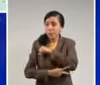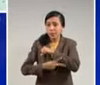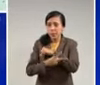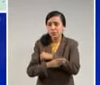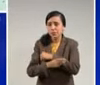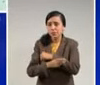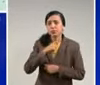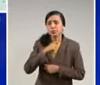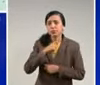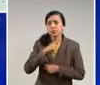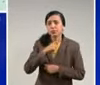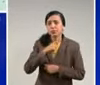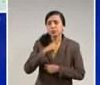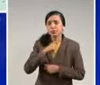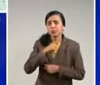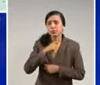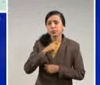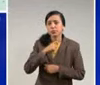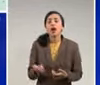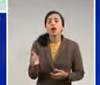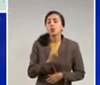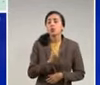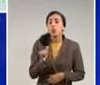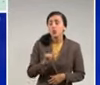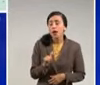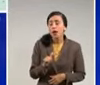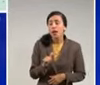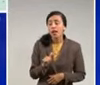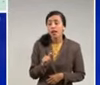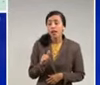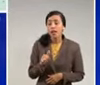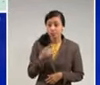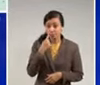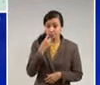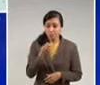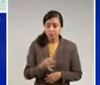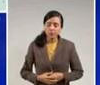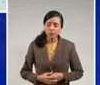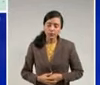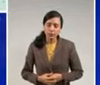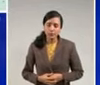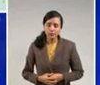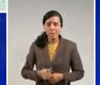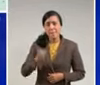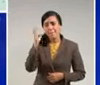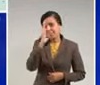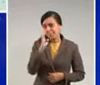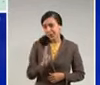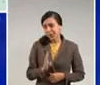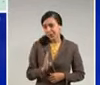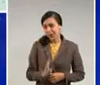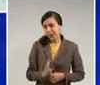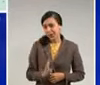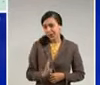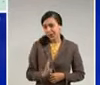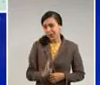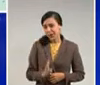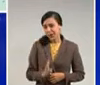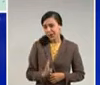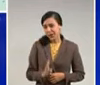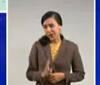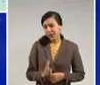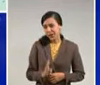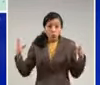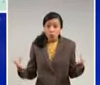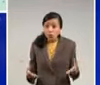vean África, vean Brasil, vean México, o sea, todos,